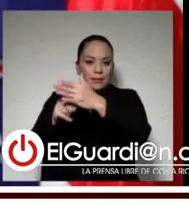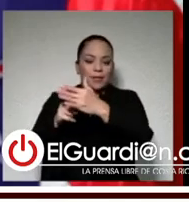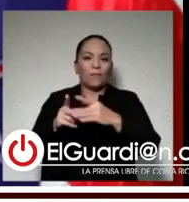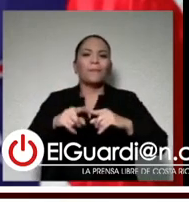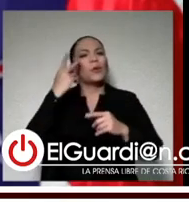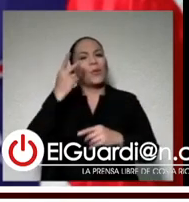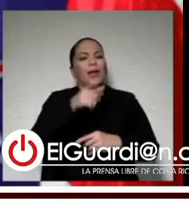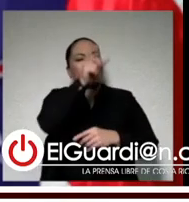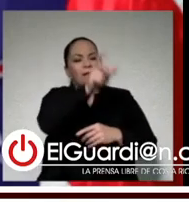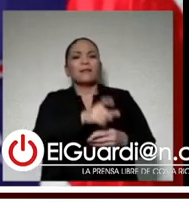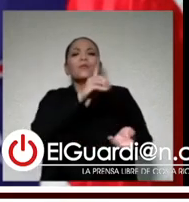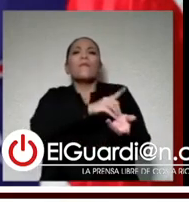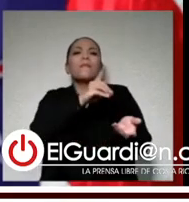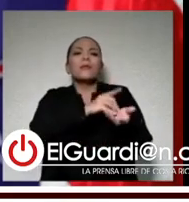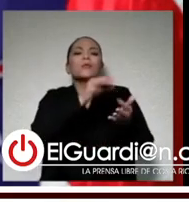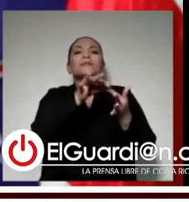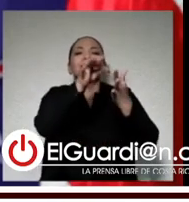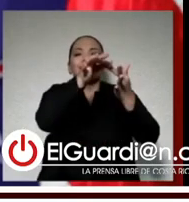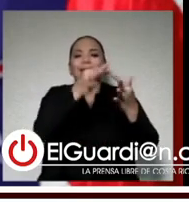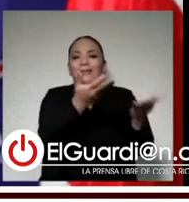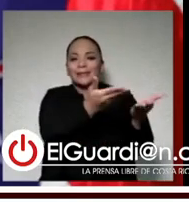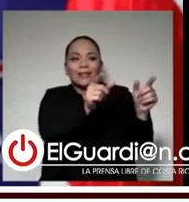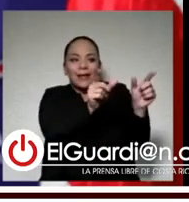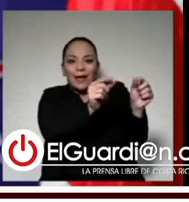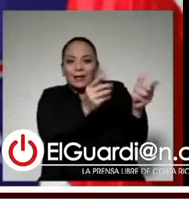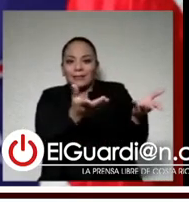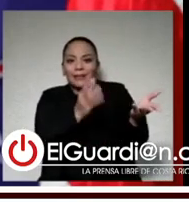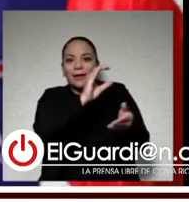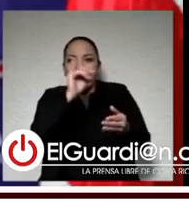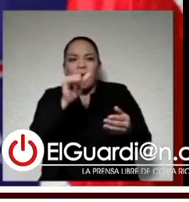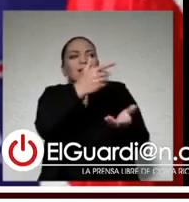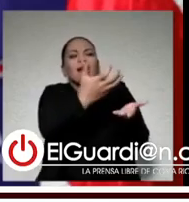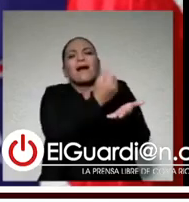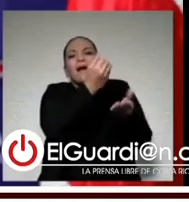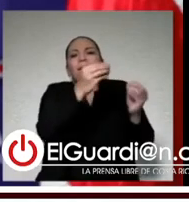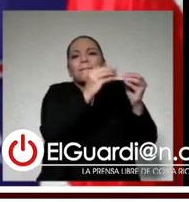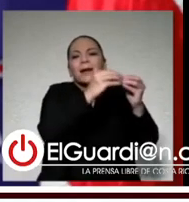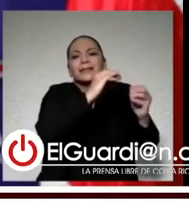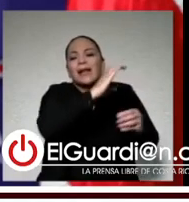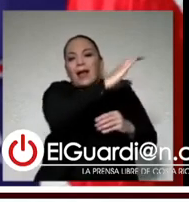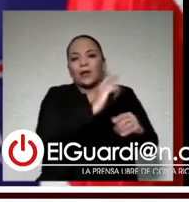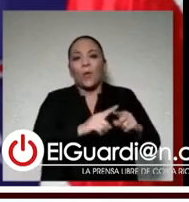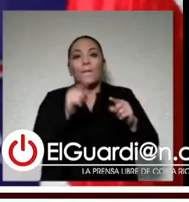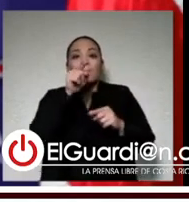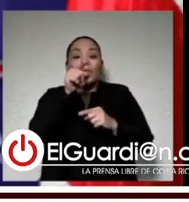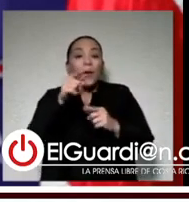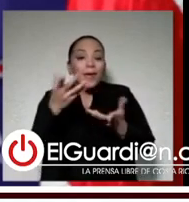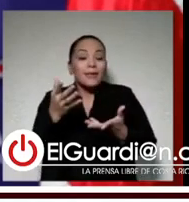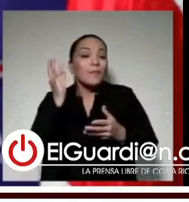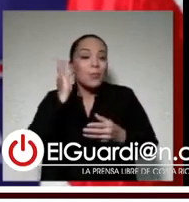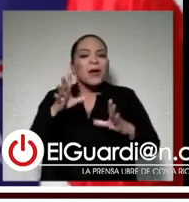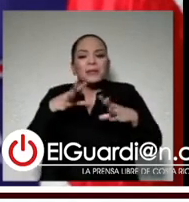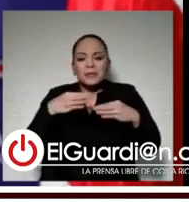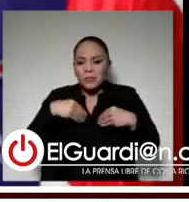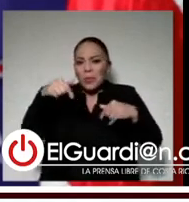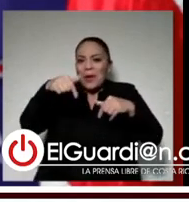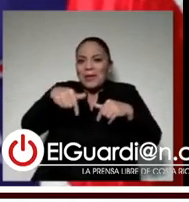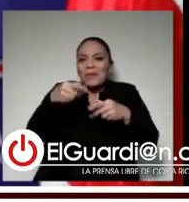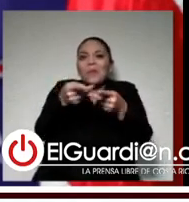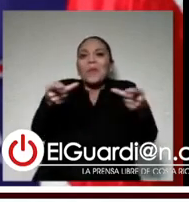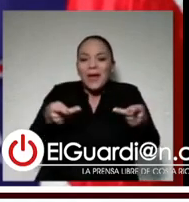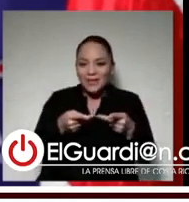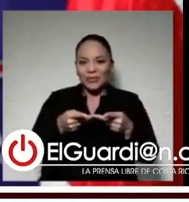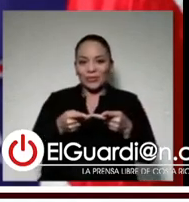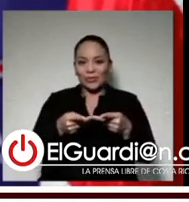médico especialista en cáncer en la caja. Ella está pagando por ayudarle a usted del Ministerio de Salud. Y aún así